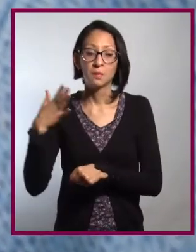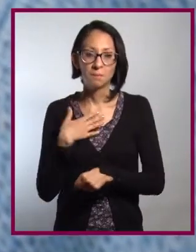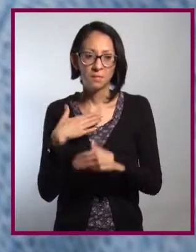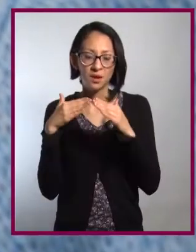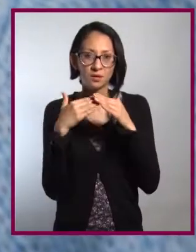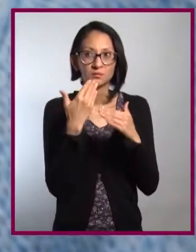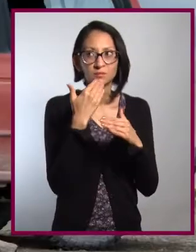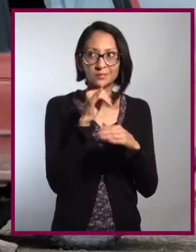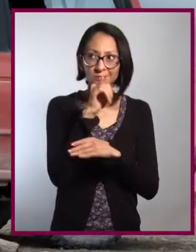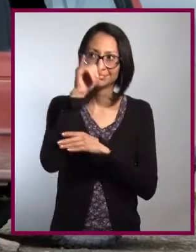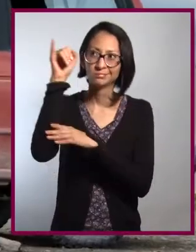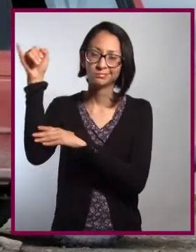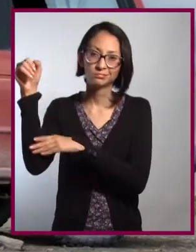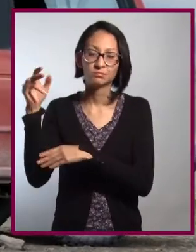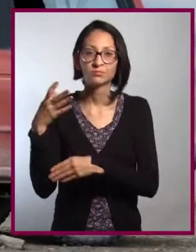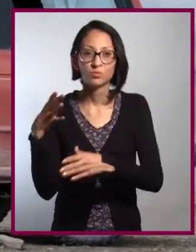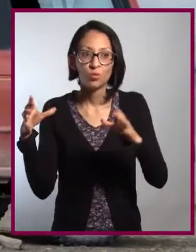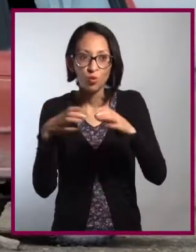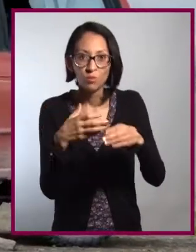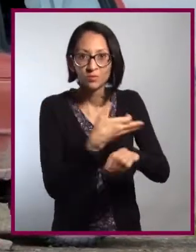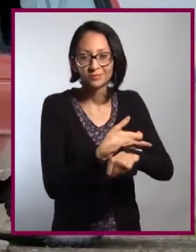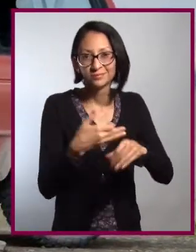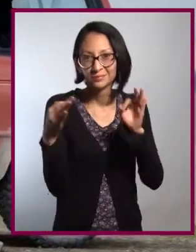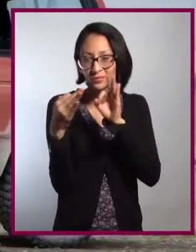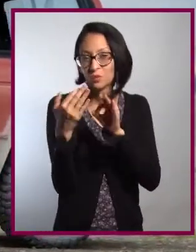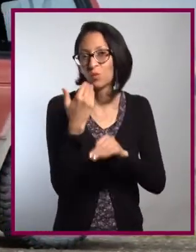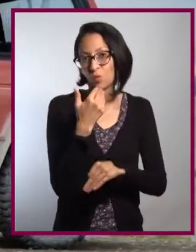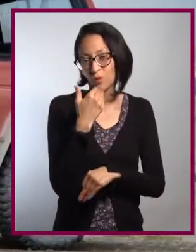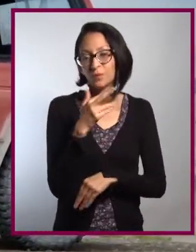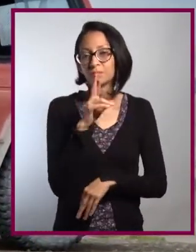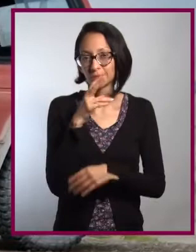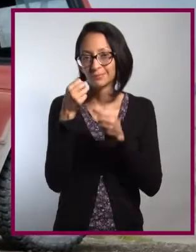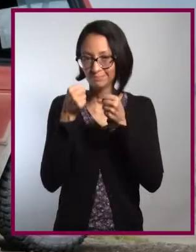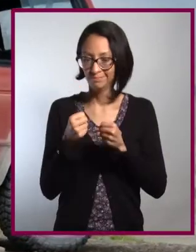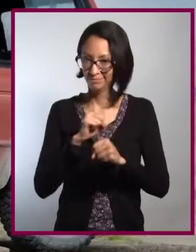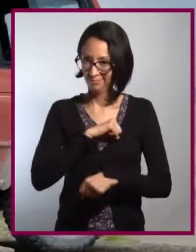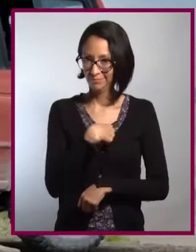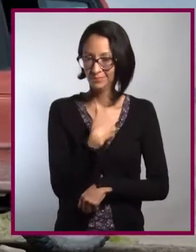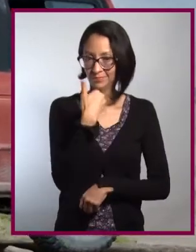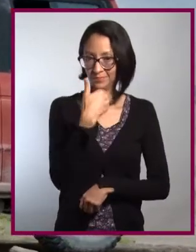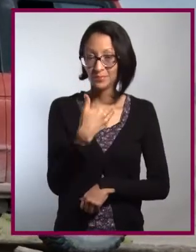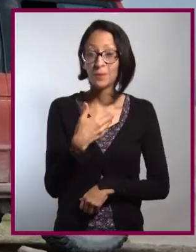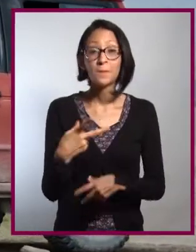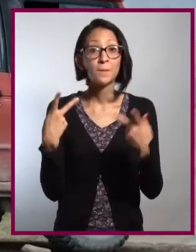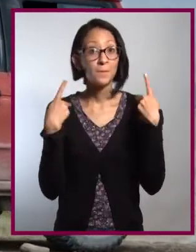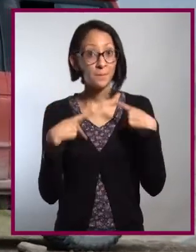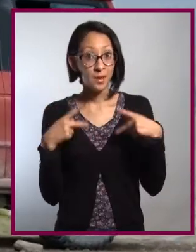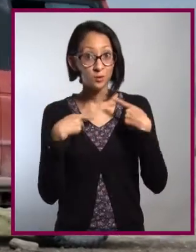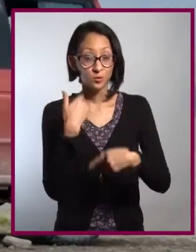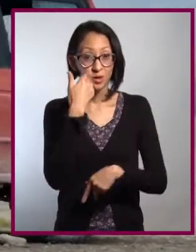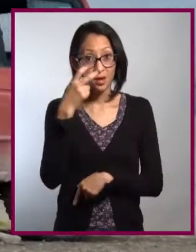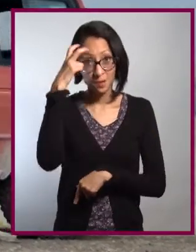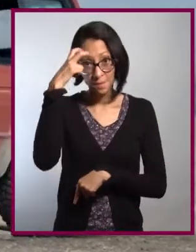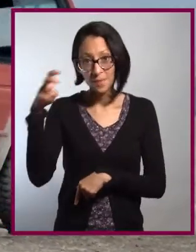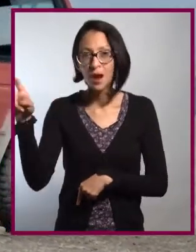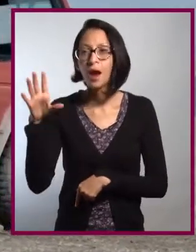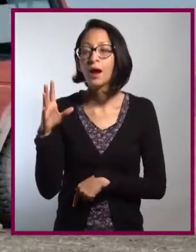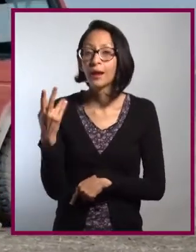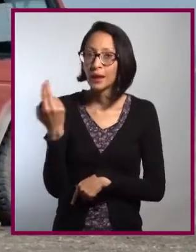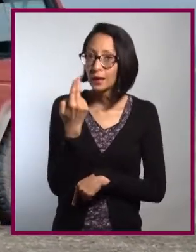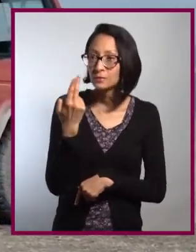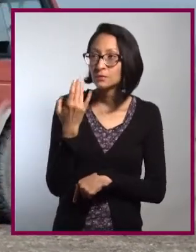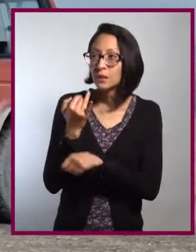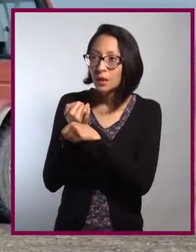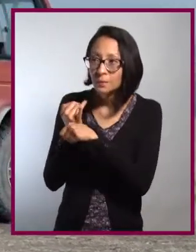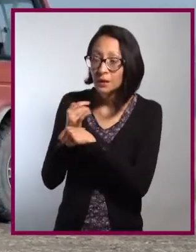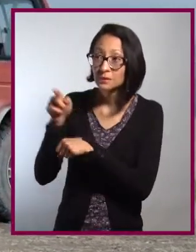comunidad. Las personas que van a viajar tienen que informarse sobre los riesgos de contraer